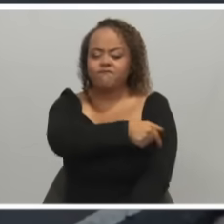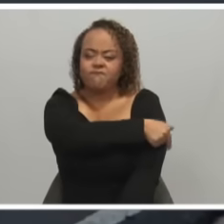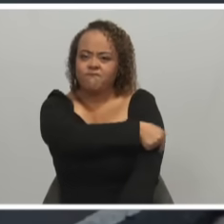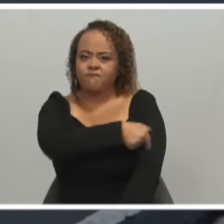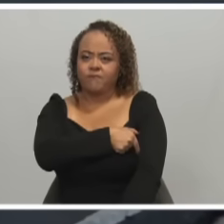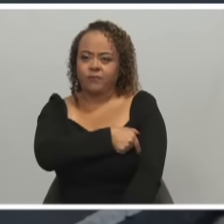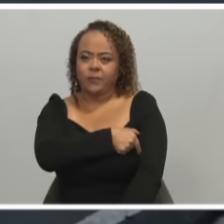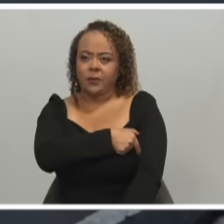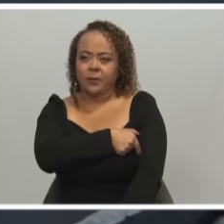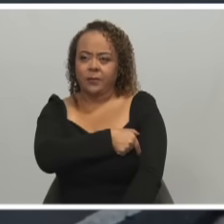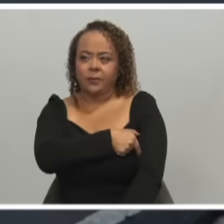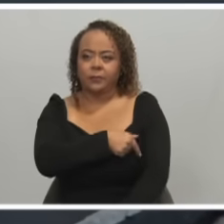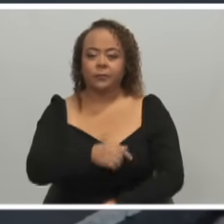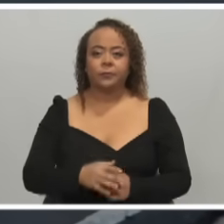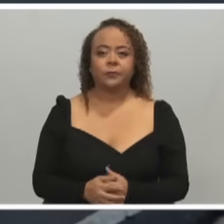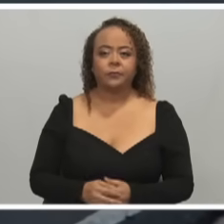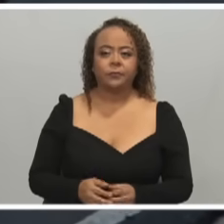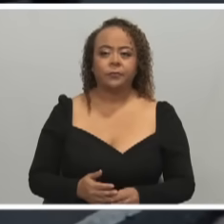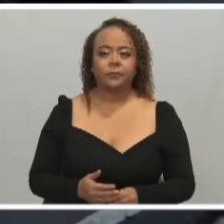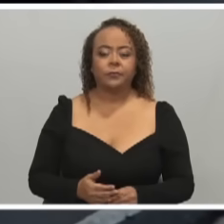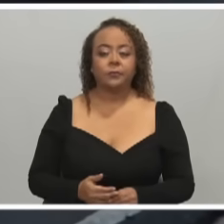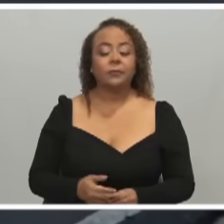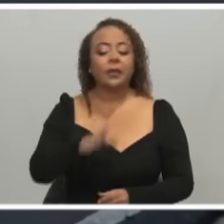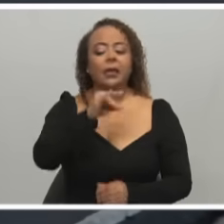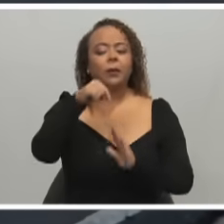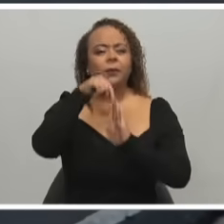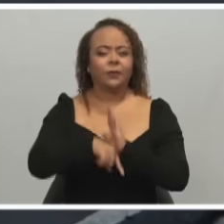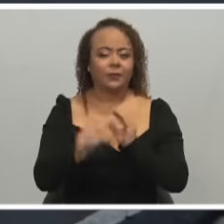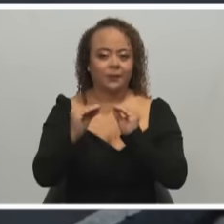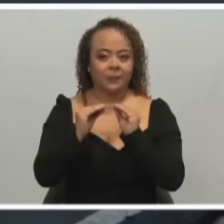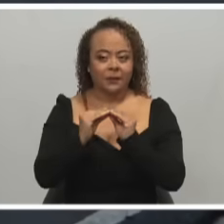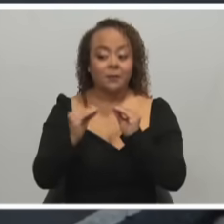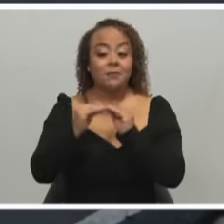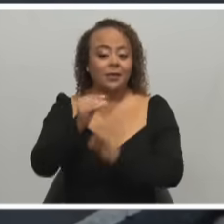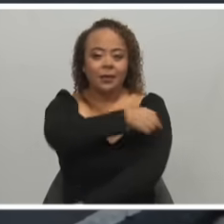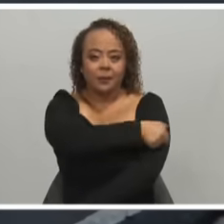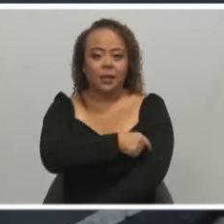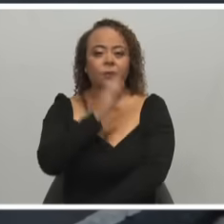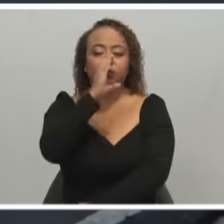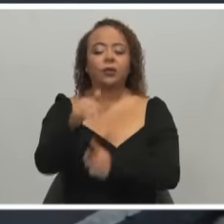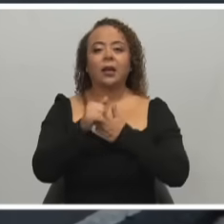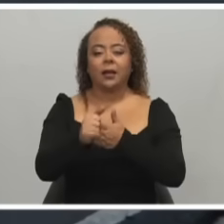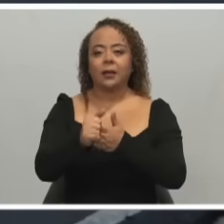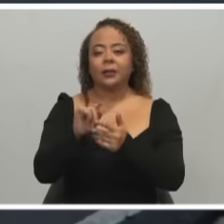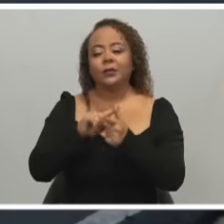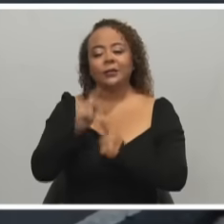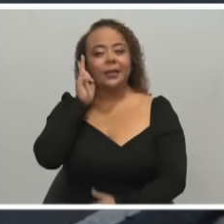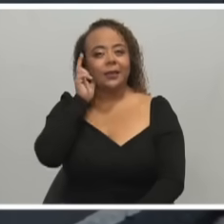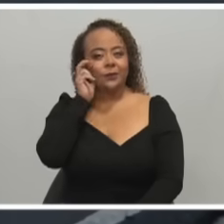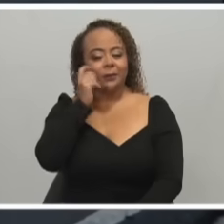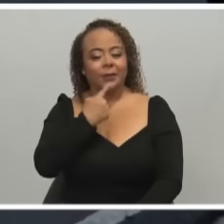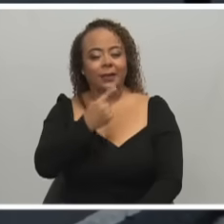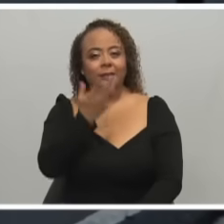brazalete eh de Capitán de la selección nacional y é aonda un poco más que él más que un capitán Busca líderes en la selección Así que escuchamos las